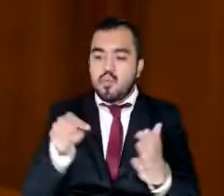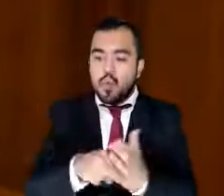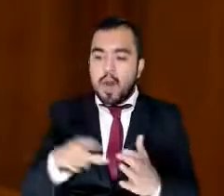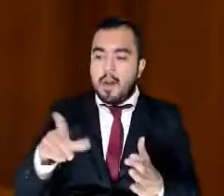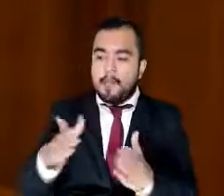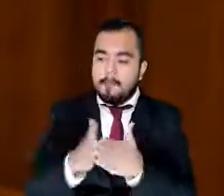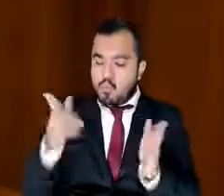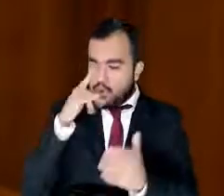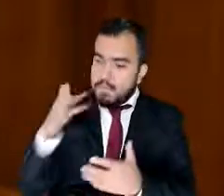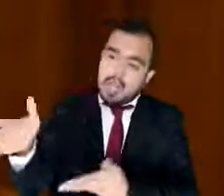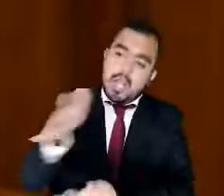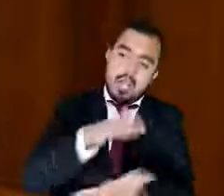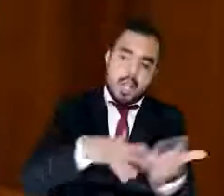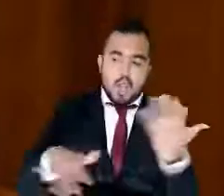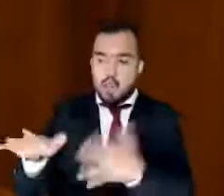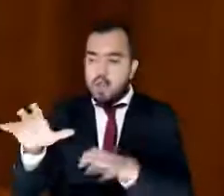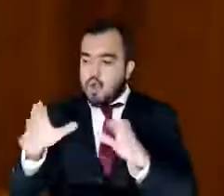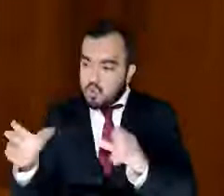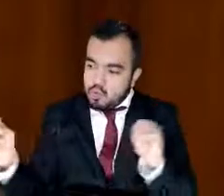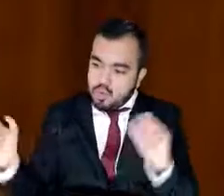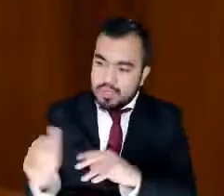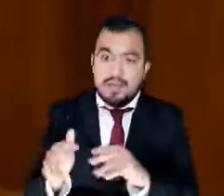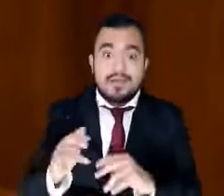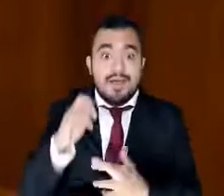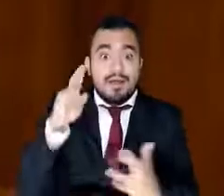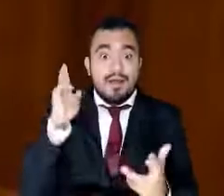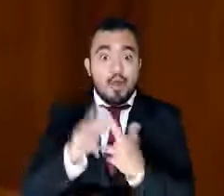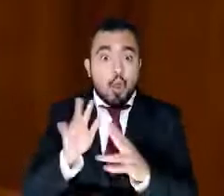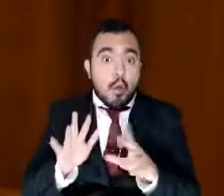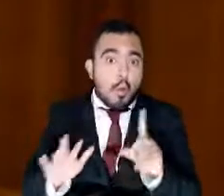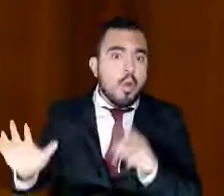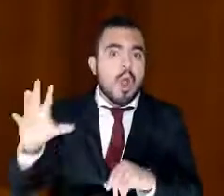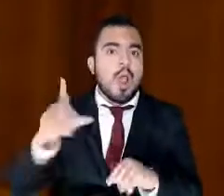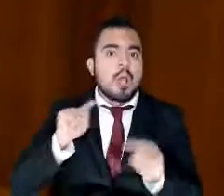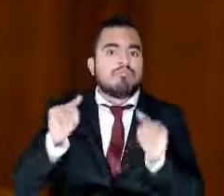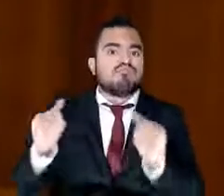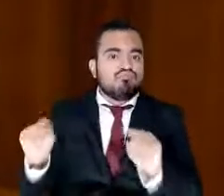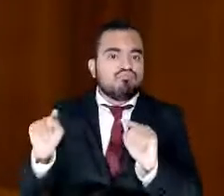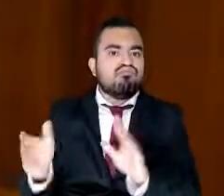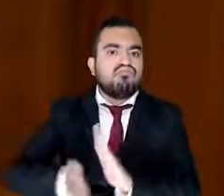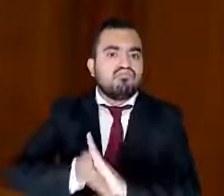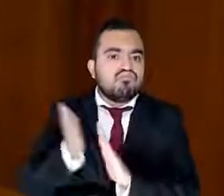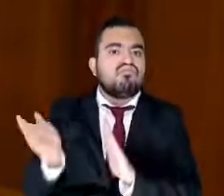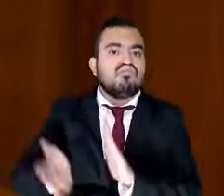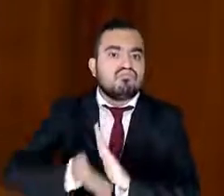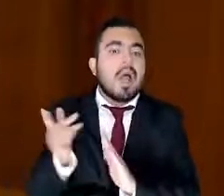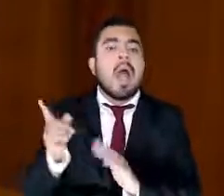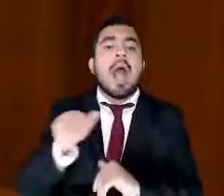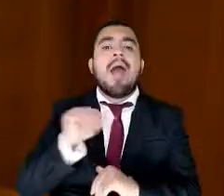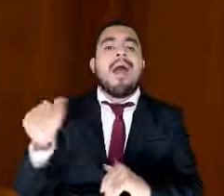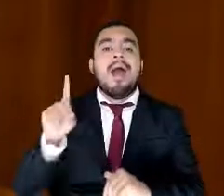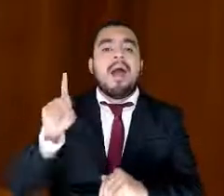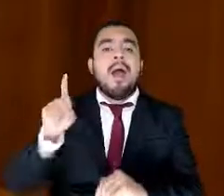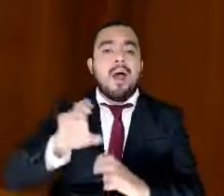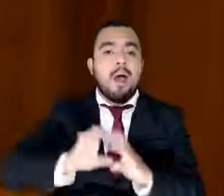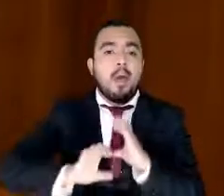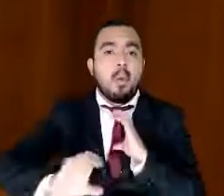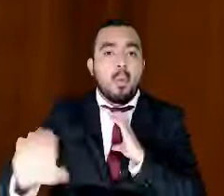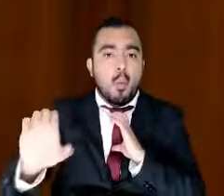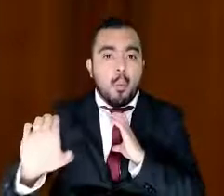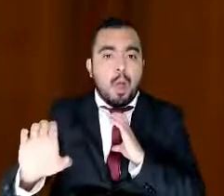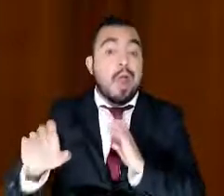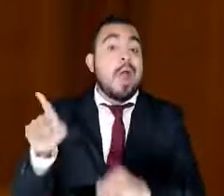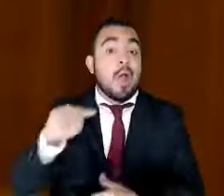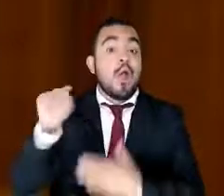Vive tu Comunidad, y prácticamente en toda la región estamos haciendo intervenciones muy importantes en materia hidráulica, porque si bien es una zona